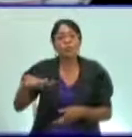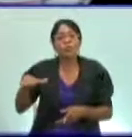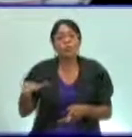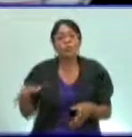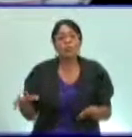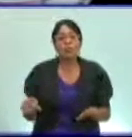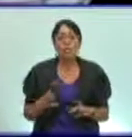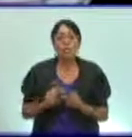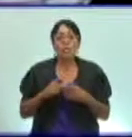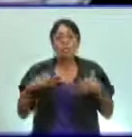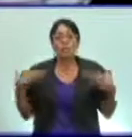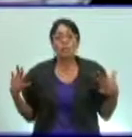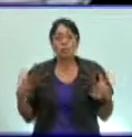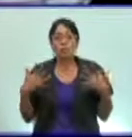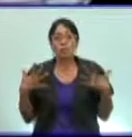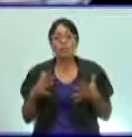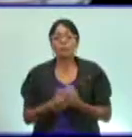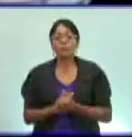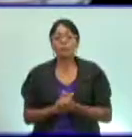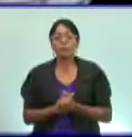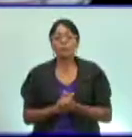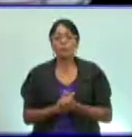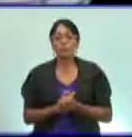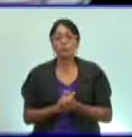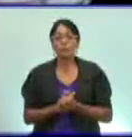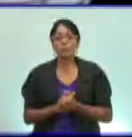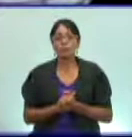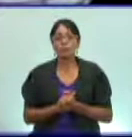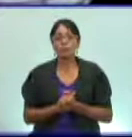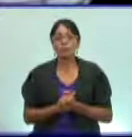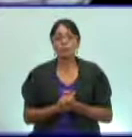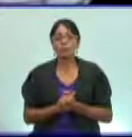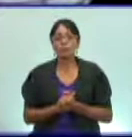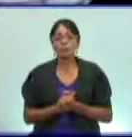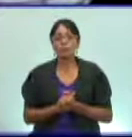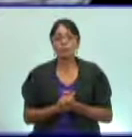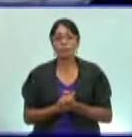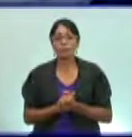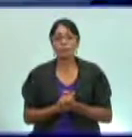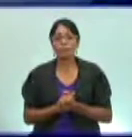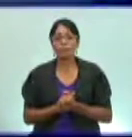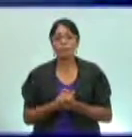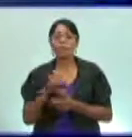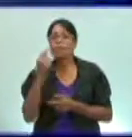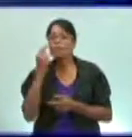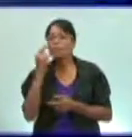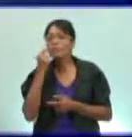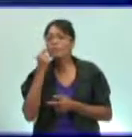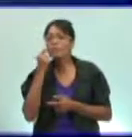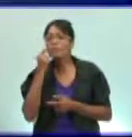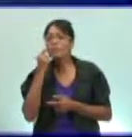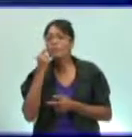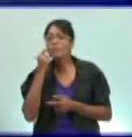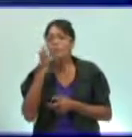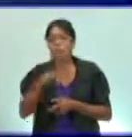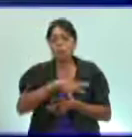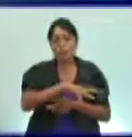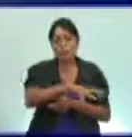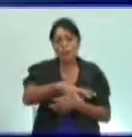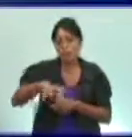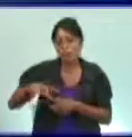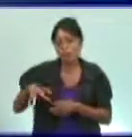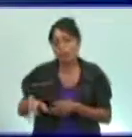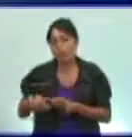pantalla y ahora vamos a localizarlo acá junto conmigo para ver dónde están las zonas, por supuesto la zona